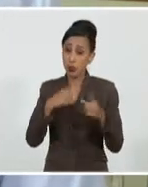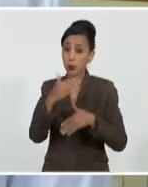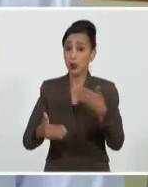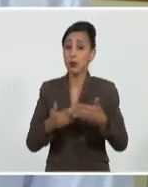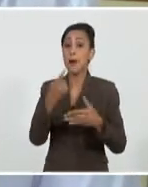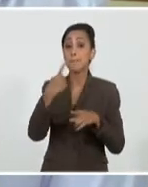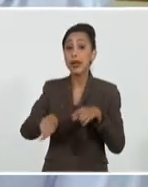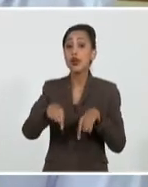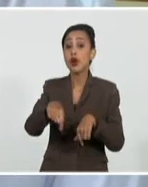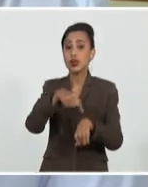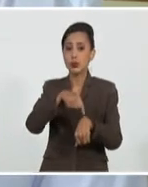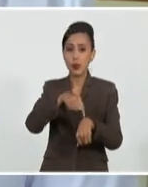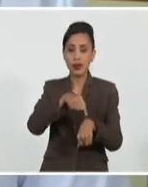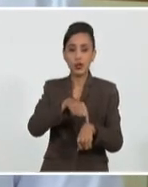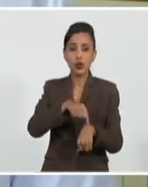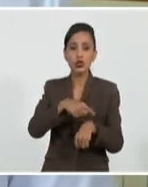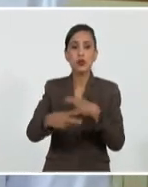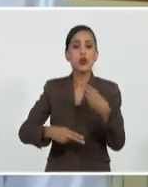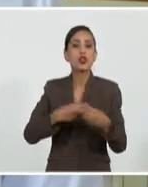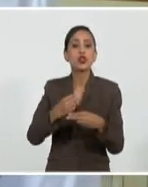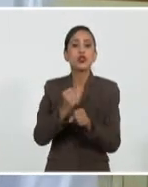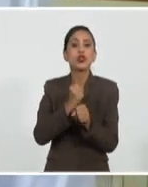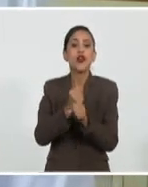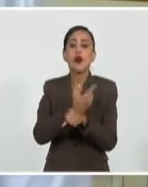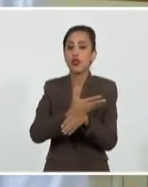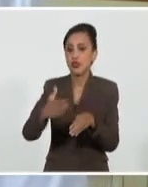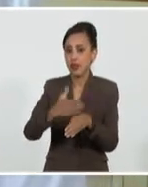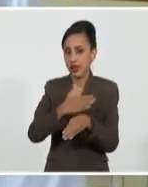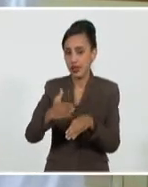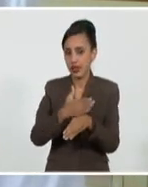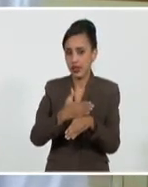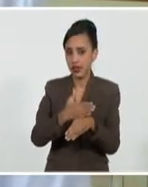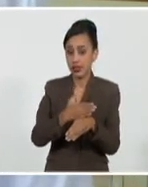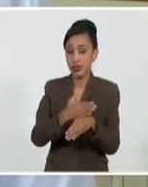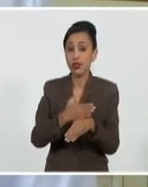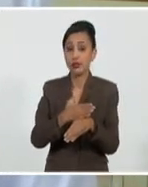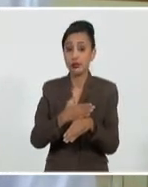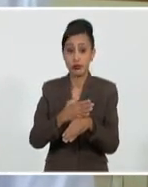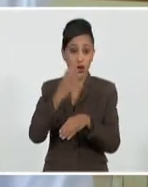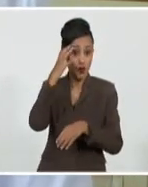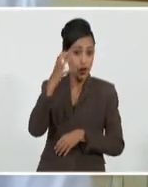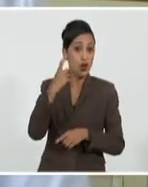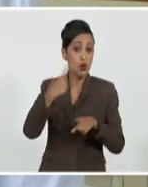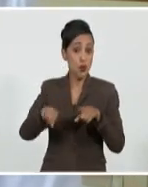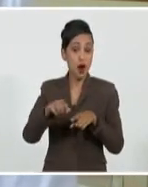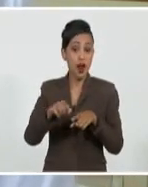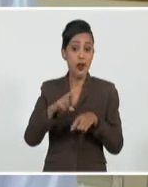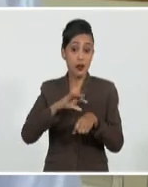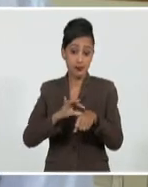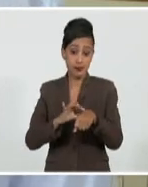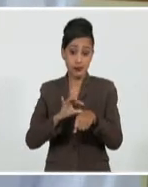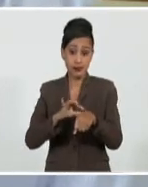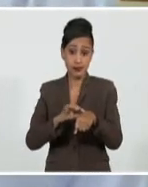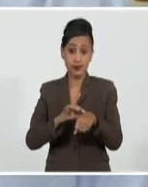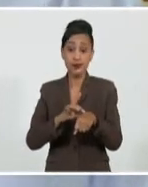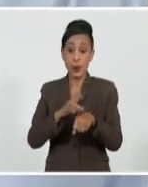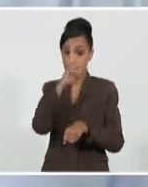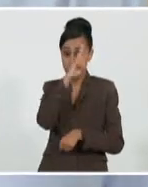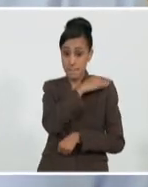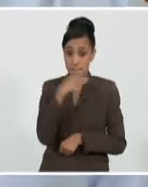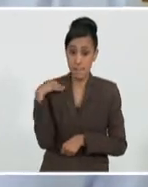una manera diferente. Se han unido a esta inspección estatal epidemiólogos del Ministerio de Salud Pública, que también están distribuidos en las